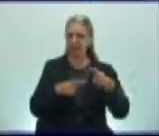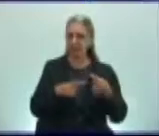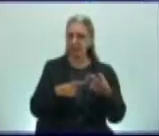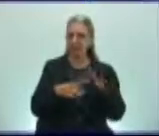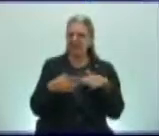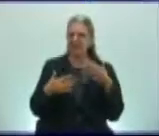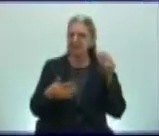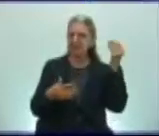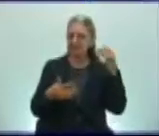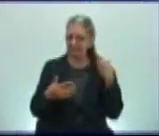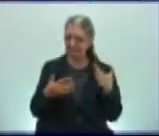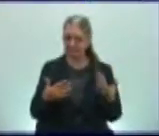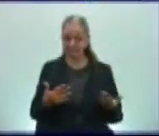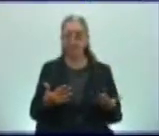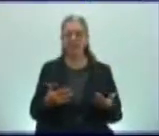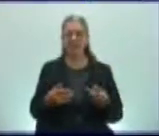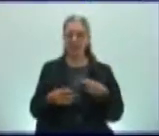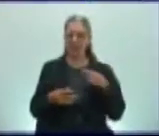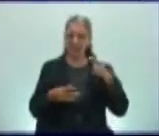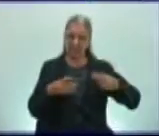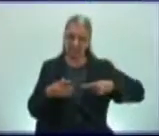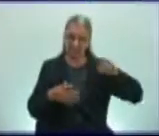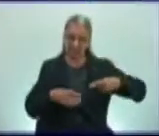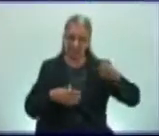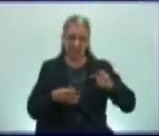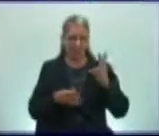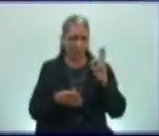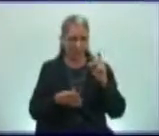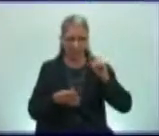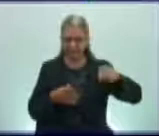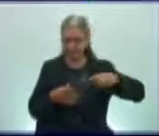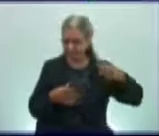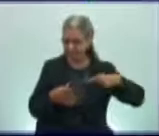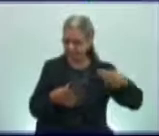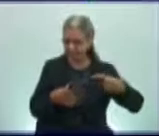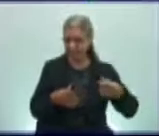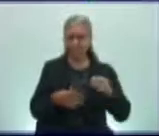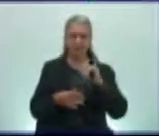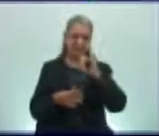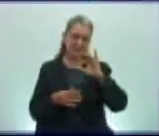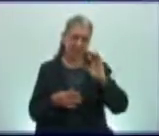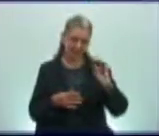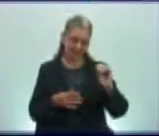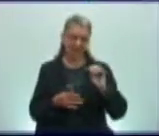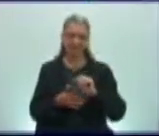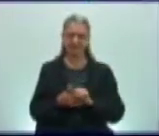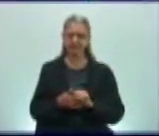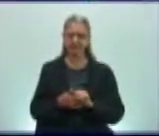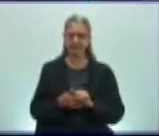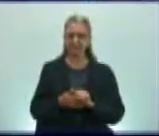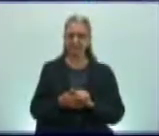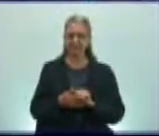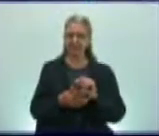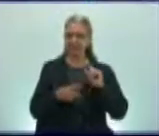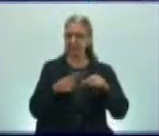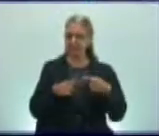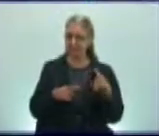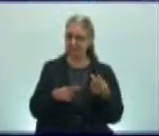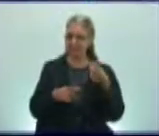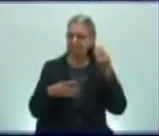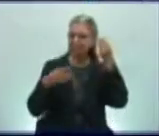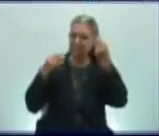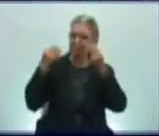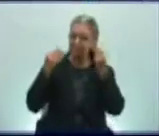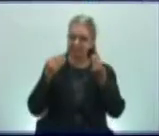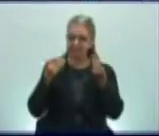que la cantidad de vueltas de las ruedas grandes es 60. Entonces, vamos a seguir